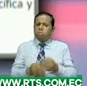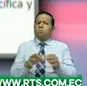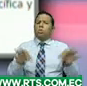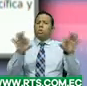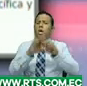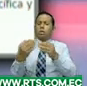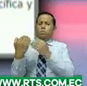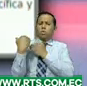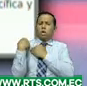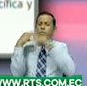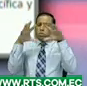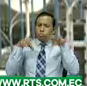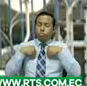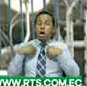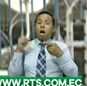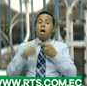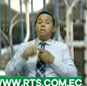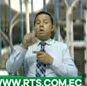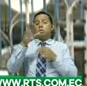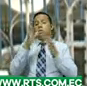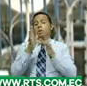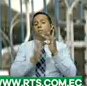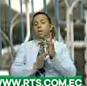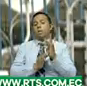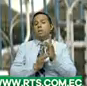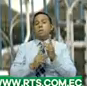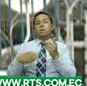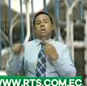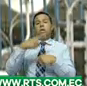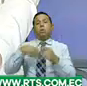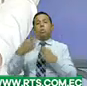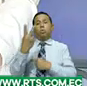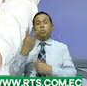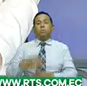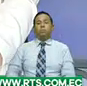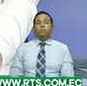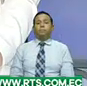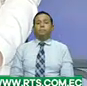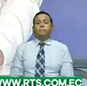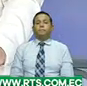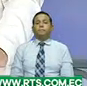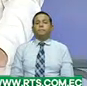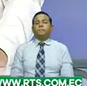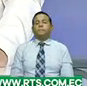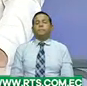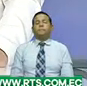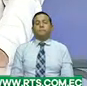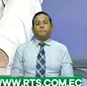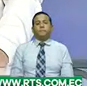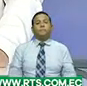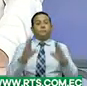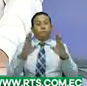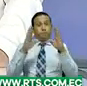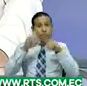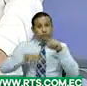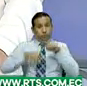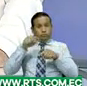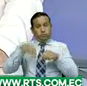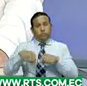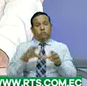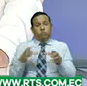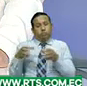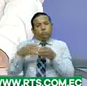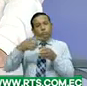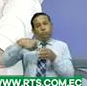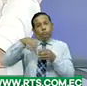vuelta del 11 de abril. Informó Ismenia Solórzano. Atentos amigos, la Junta Provincial Electoral del Guayas dio